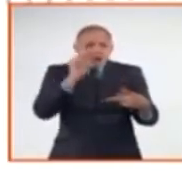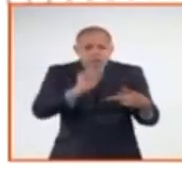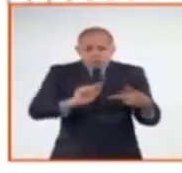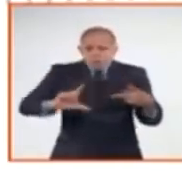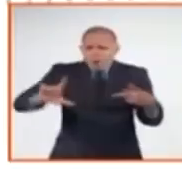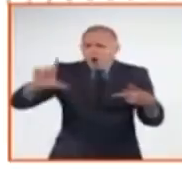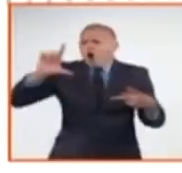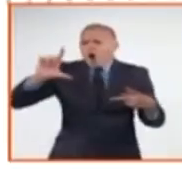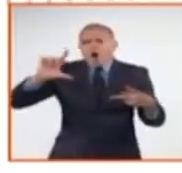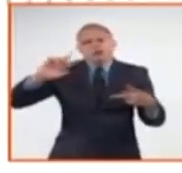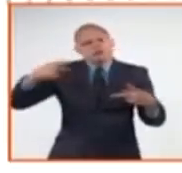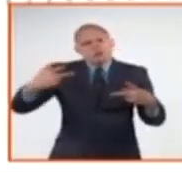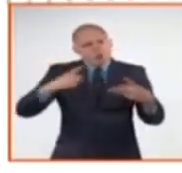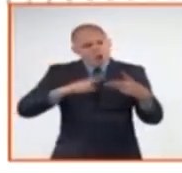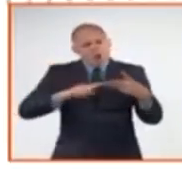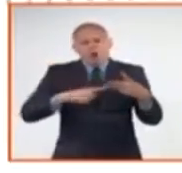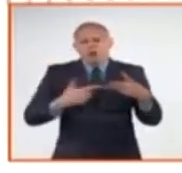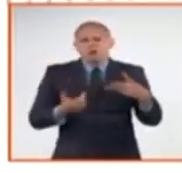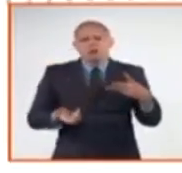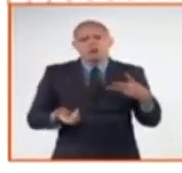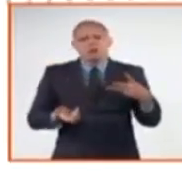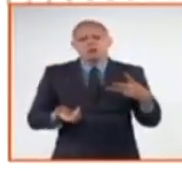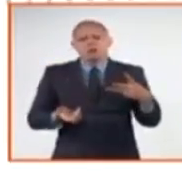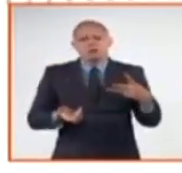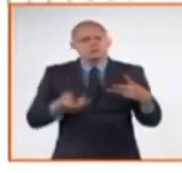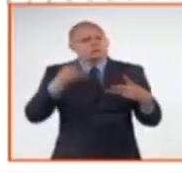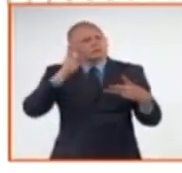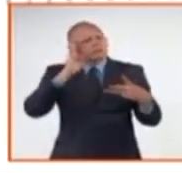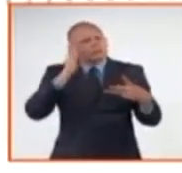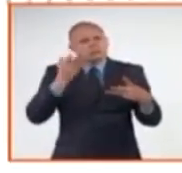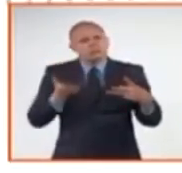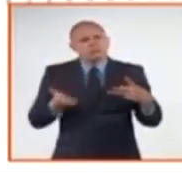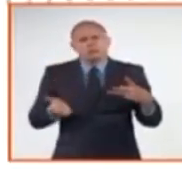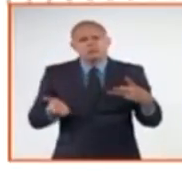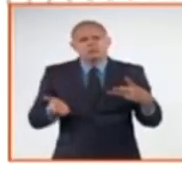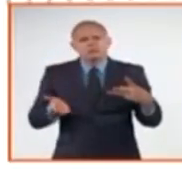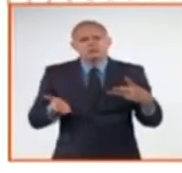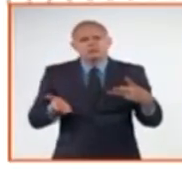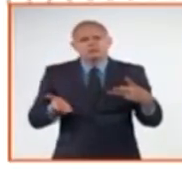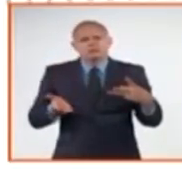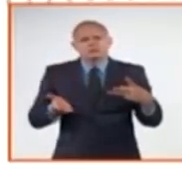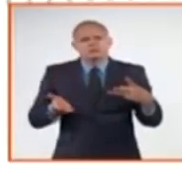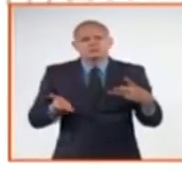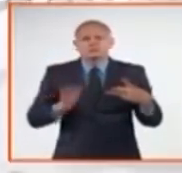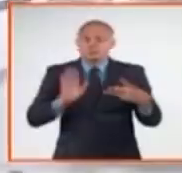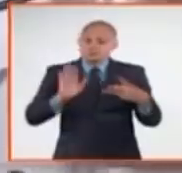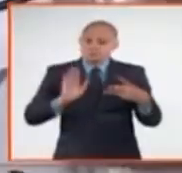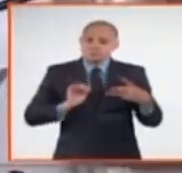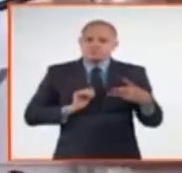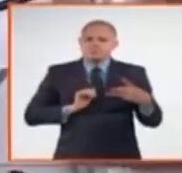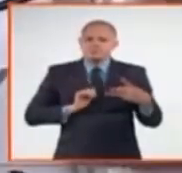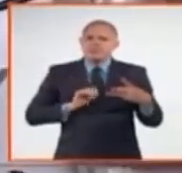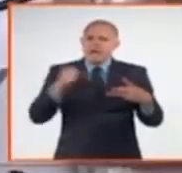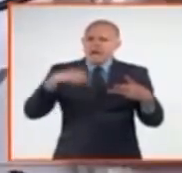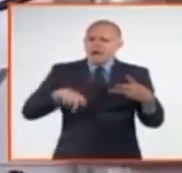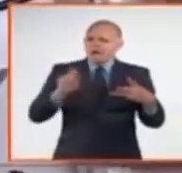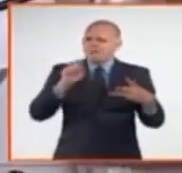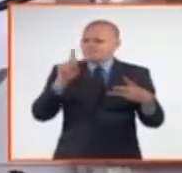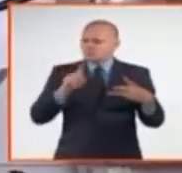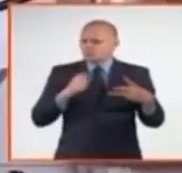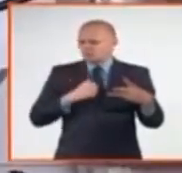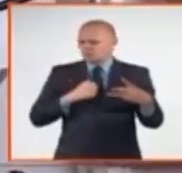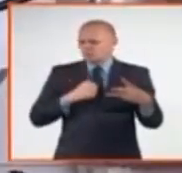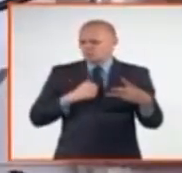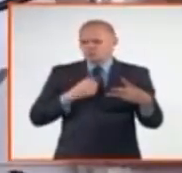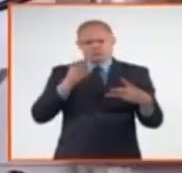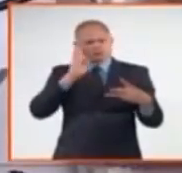de personas infectadas con el virus y bueno ahí entonces viene la pregunta bueno qué pasa con los algunos porque un